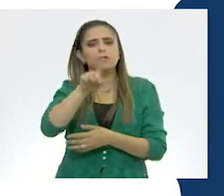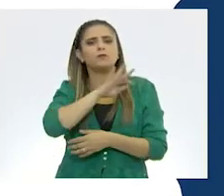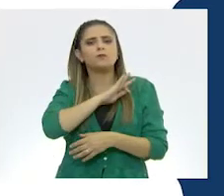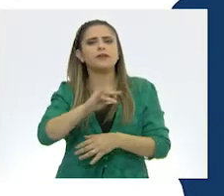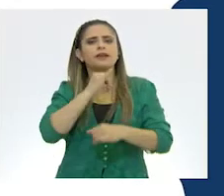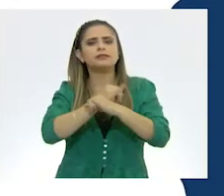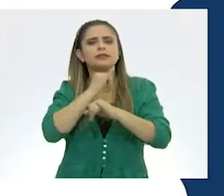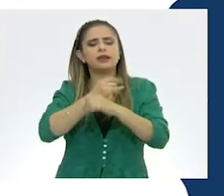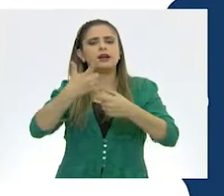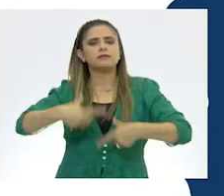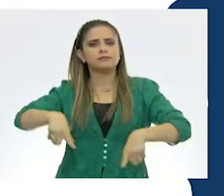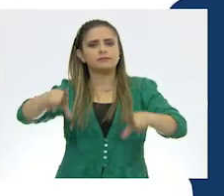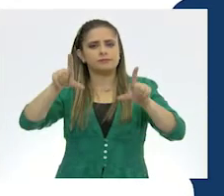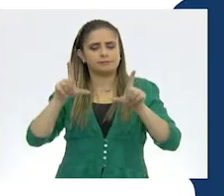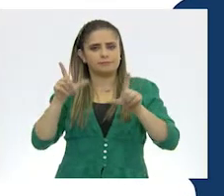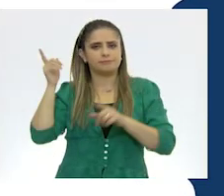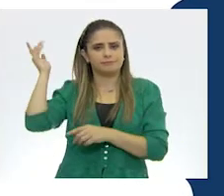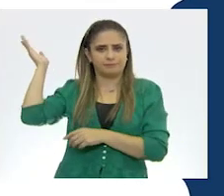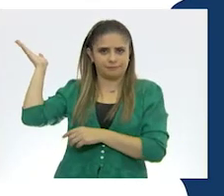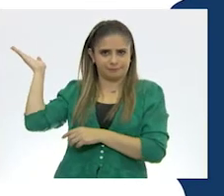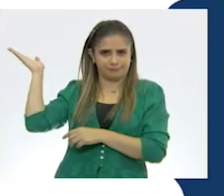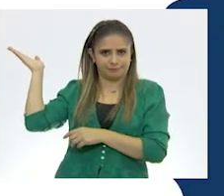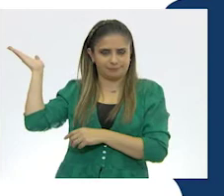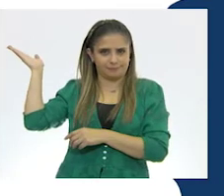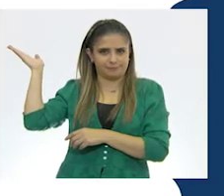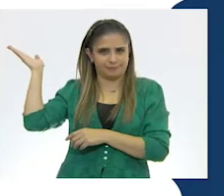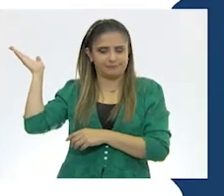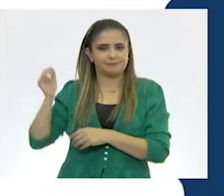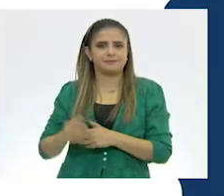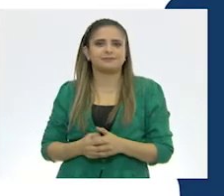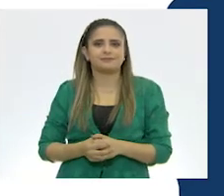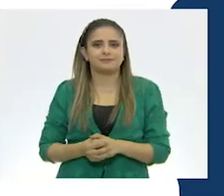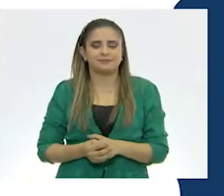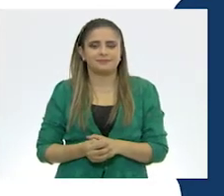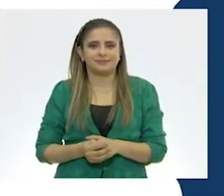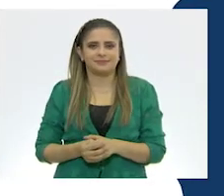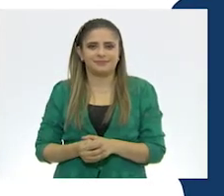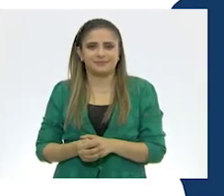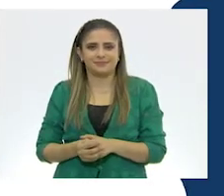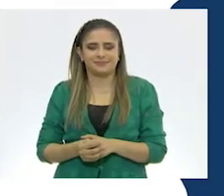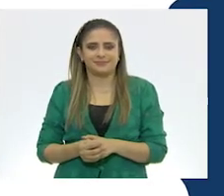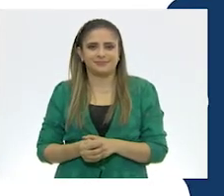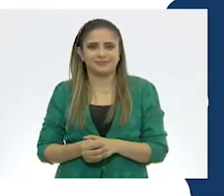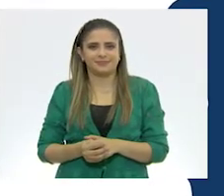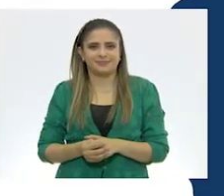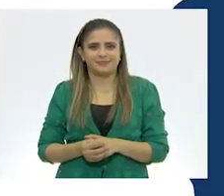en la siguiente liga: aprendeencasa.cep.gov.mx.